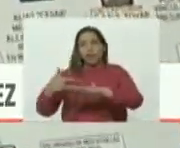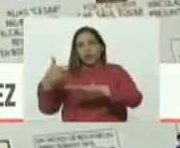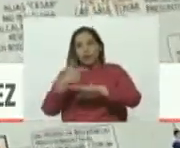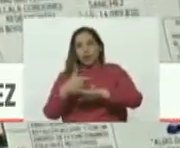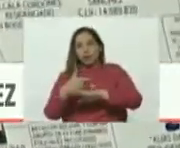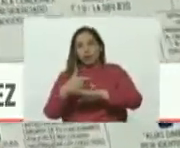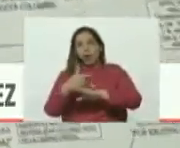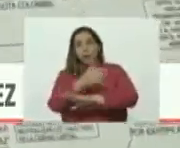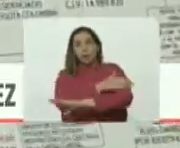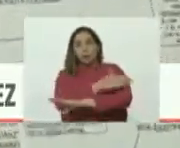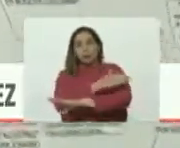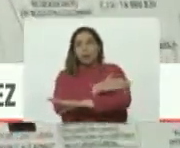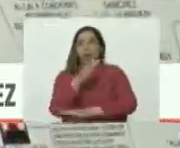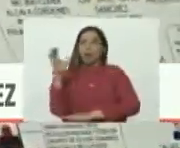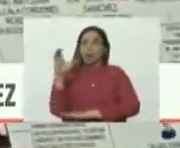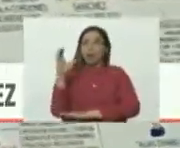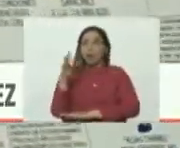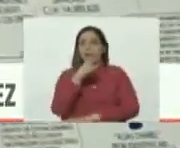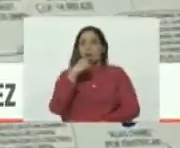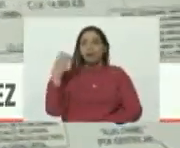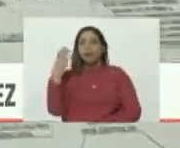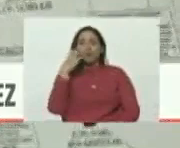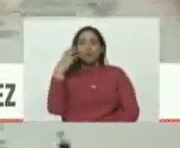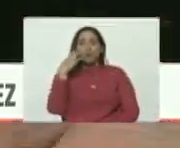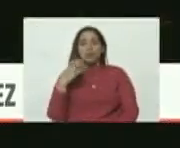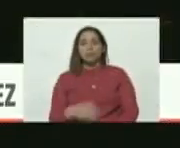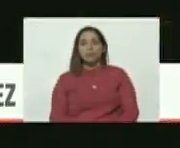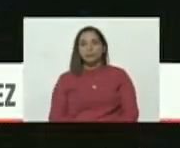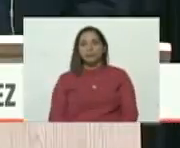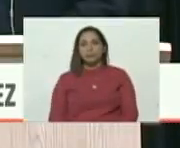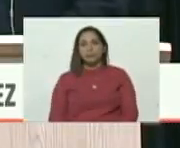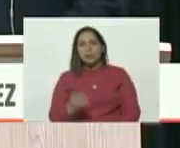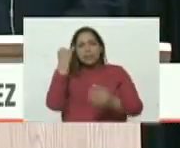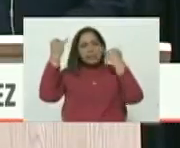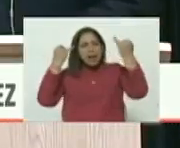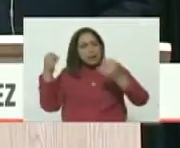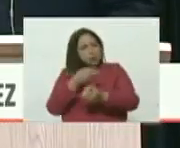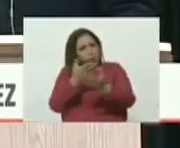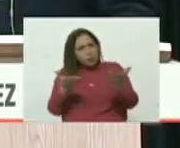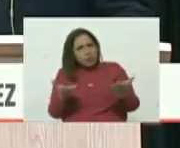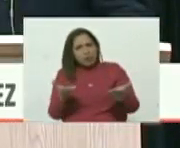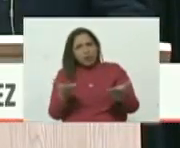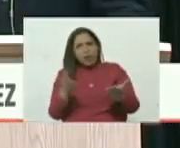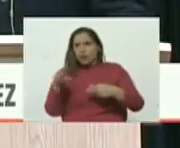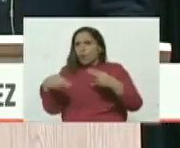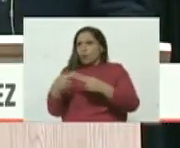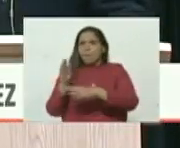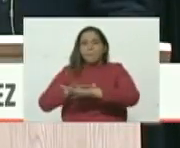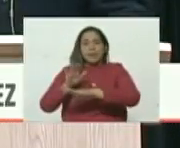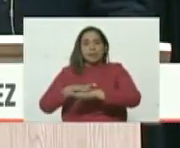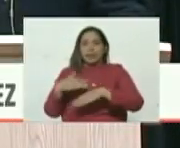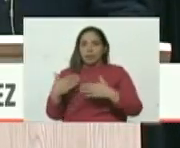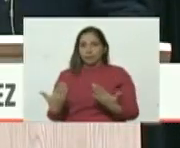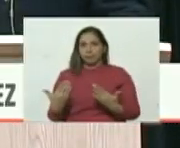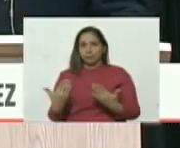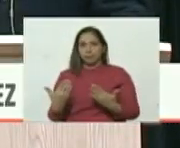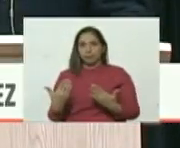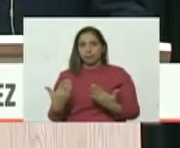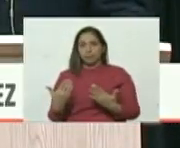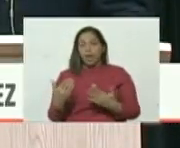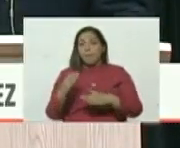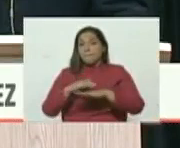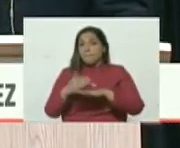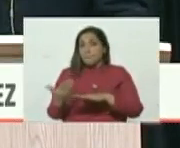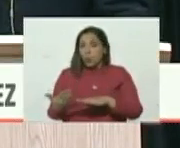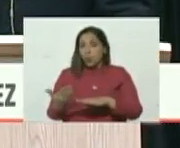oligarquía bogotana de Iván Duque. Imagínense ustedes, jamás pasaría, porque si